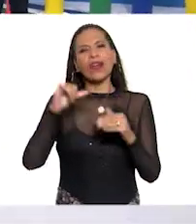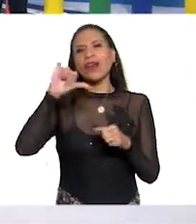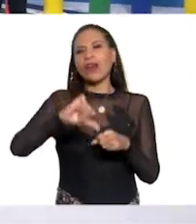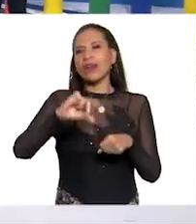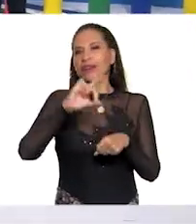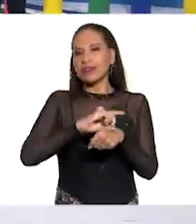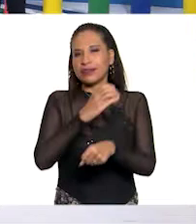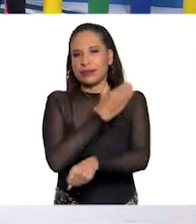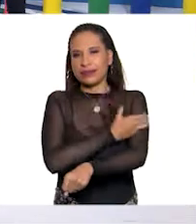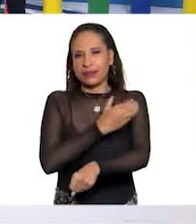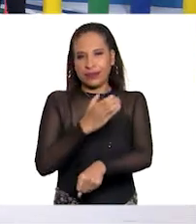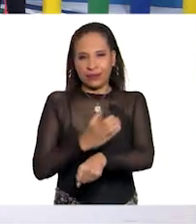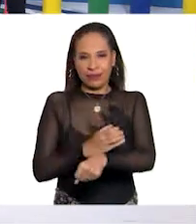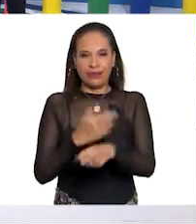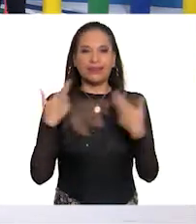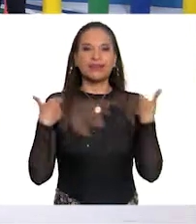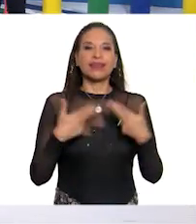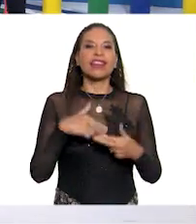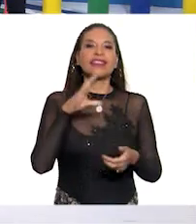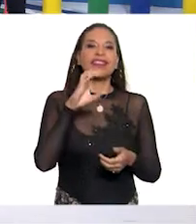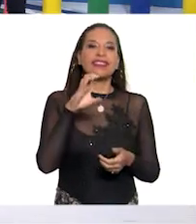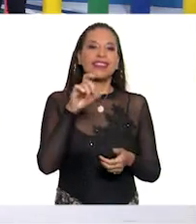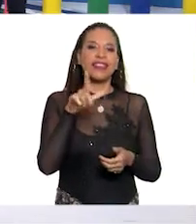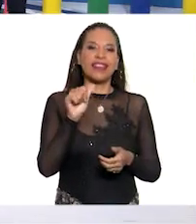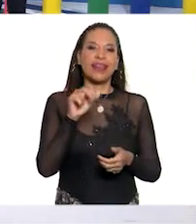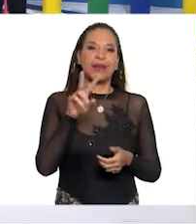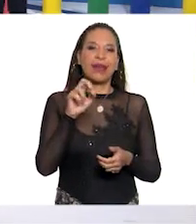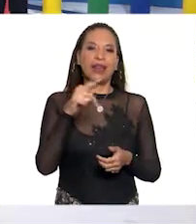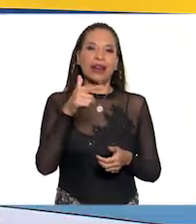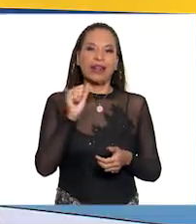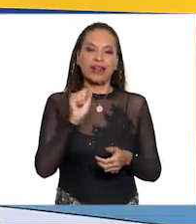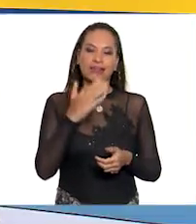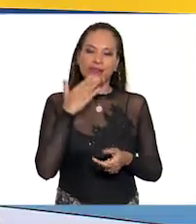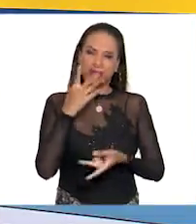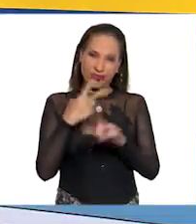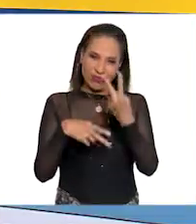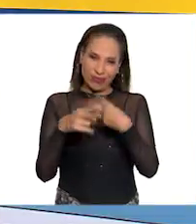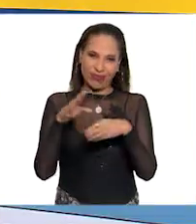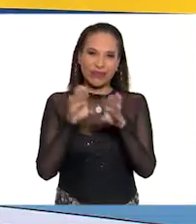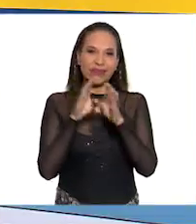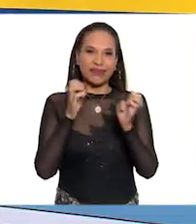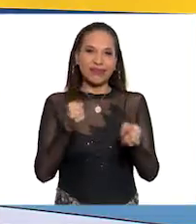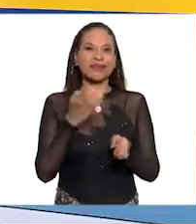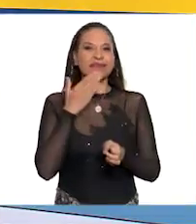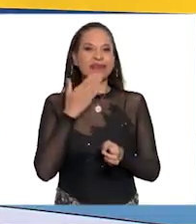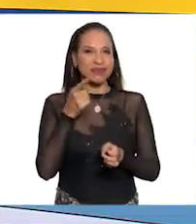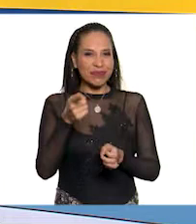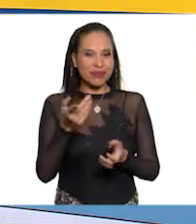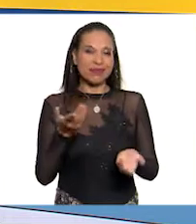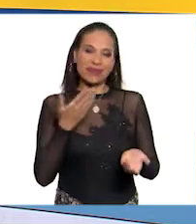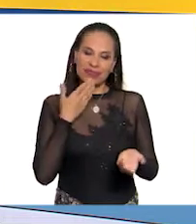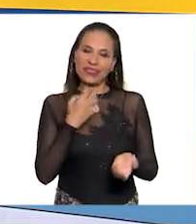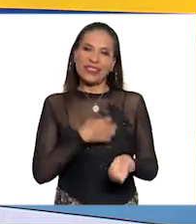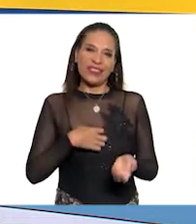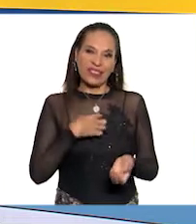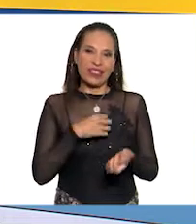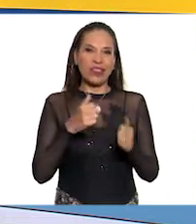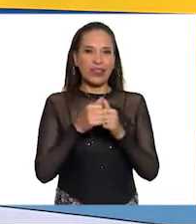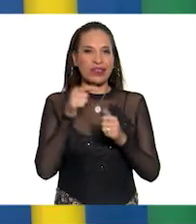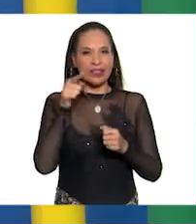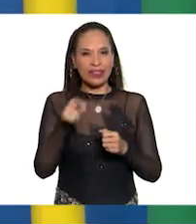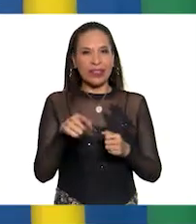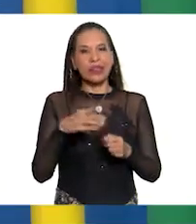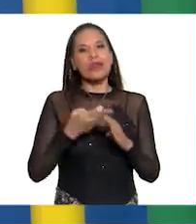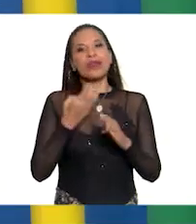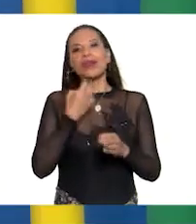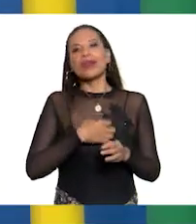de hoy nos acompaña la maestra Cecilia Vargas, a quien le doy la más cordial de las bienvenidas. ¿Cómo estás, Ceci? Bien, ¿y tú, Jenny? Muy contenta de estar aquí contigo y